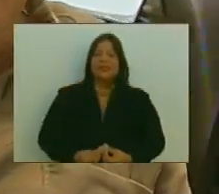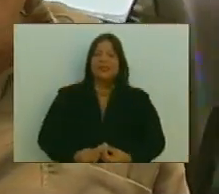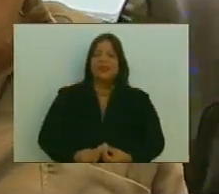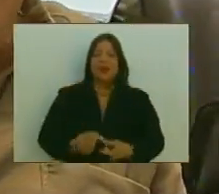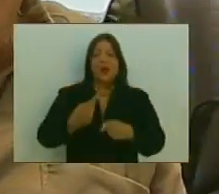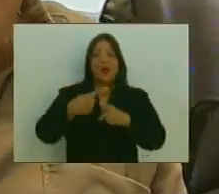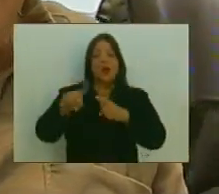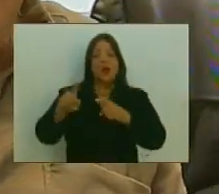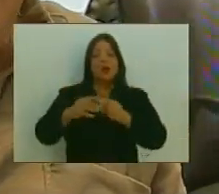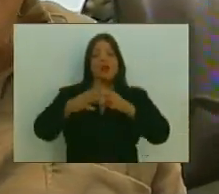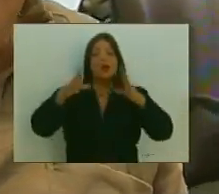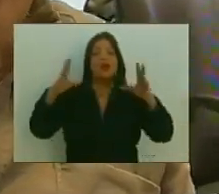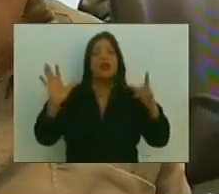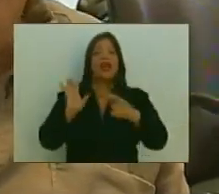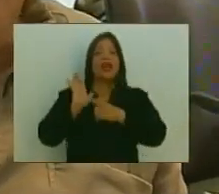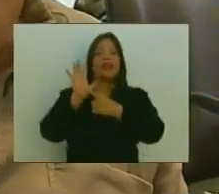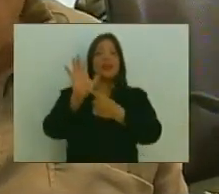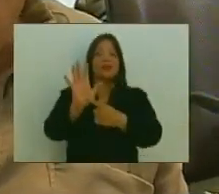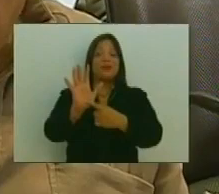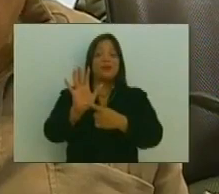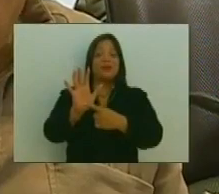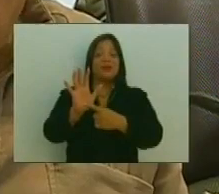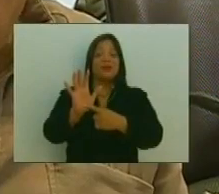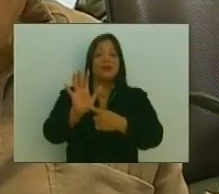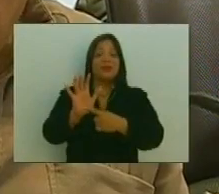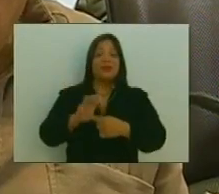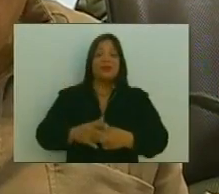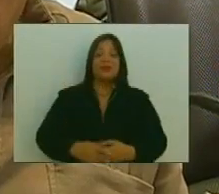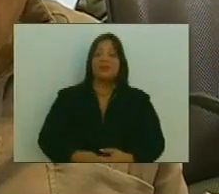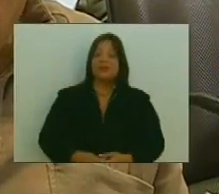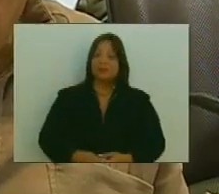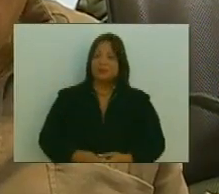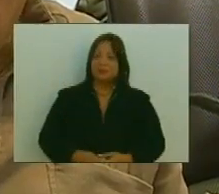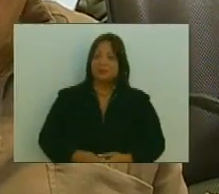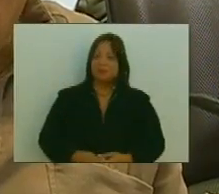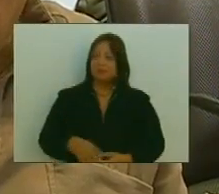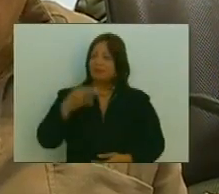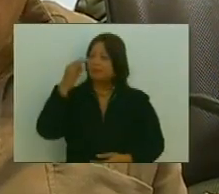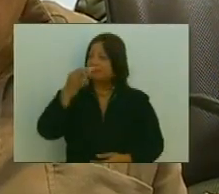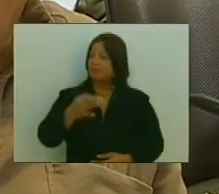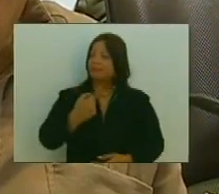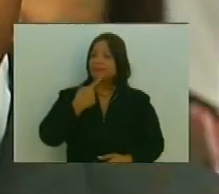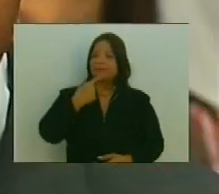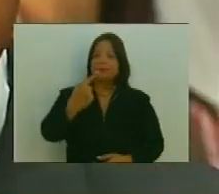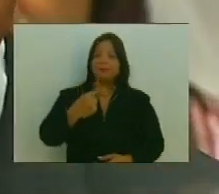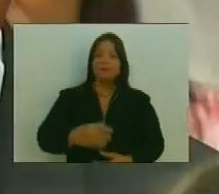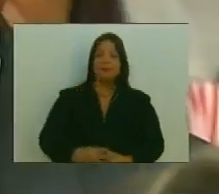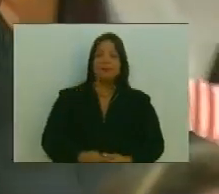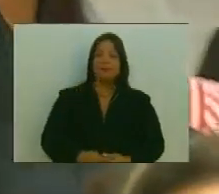Otro de mis grandes ejemplos es, y siempre lo he dicho,